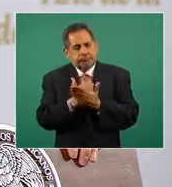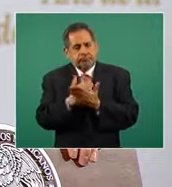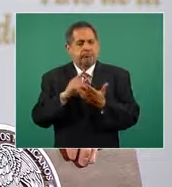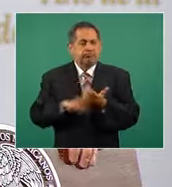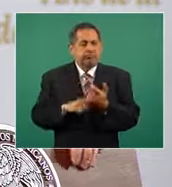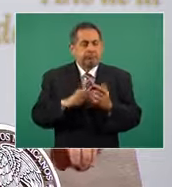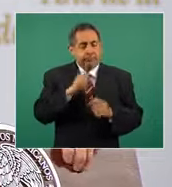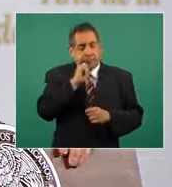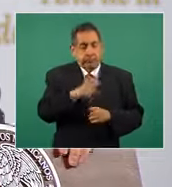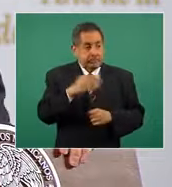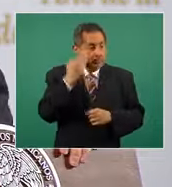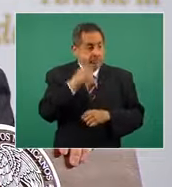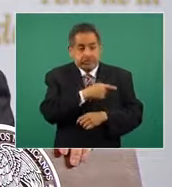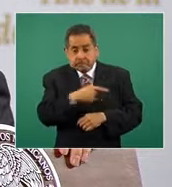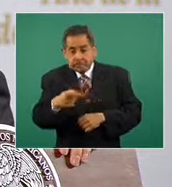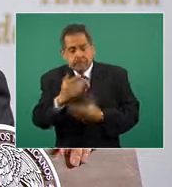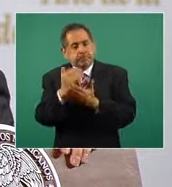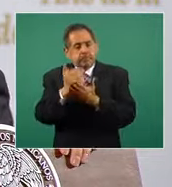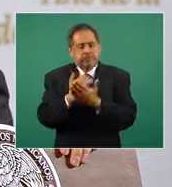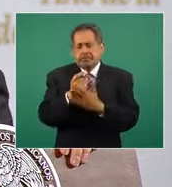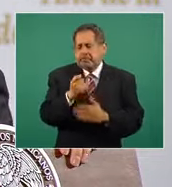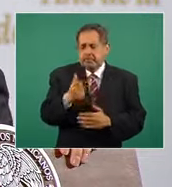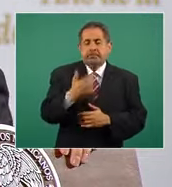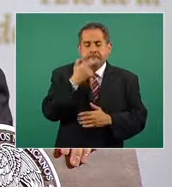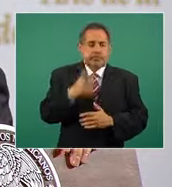de un periodo también de incremento. La siguiente.